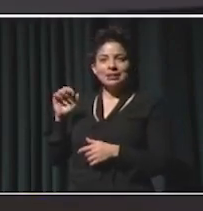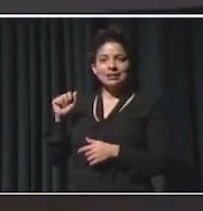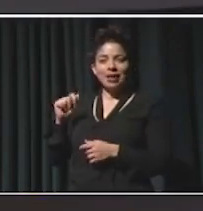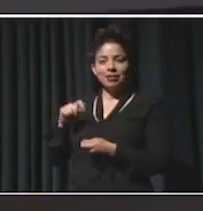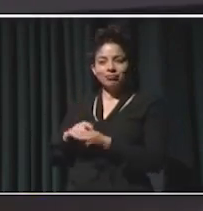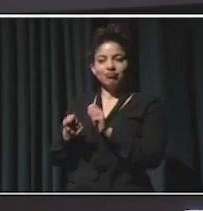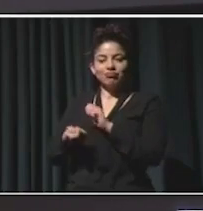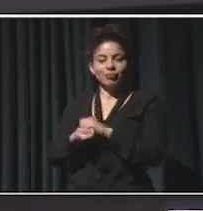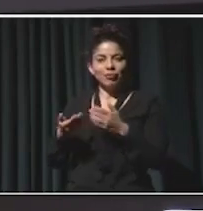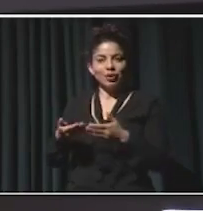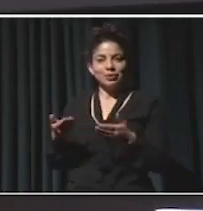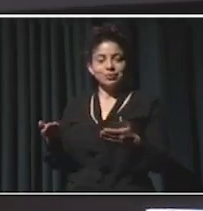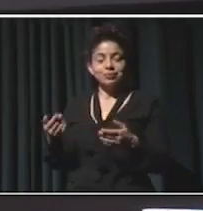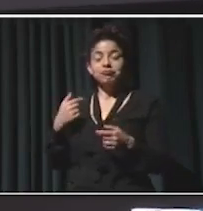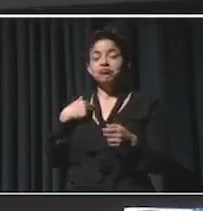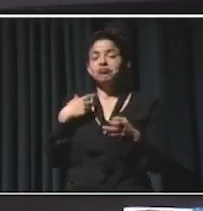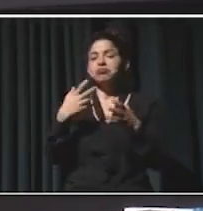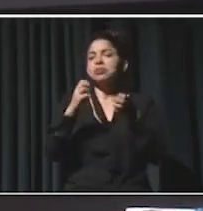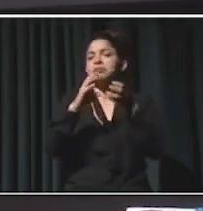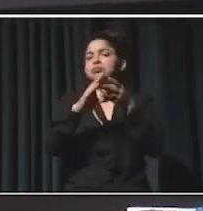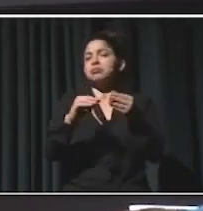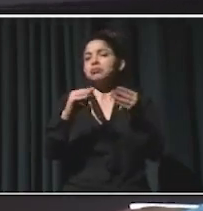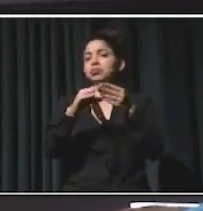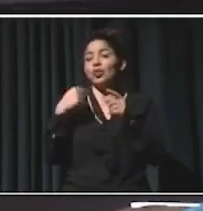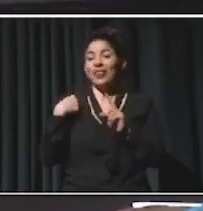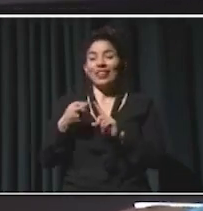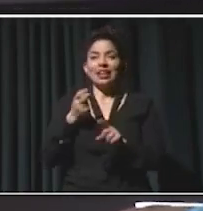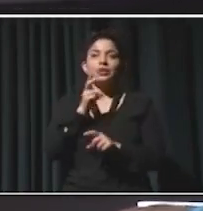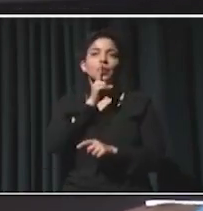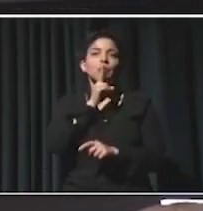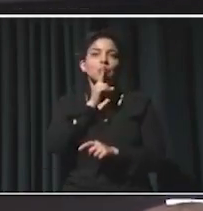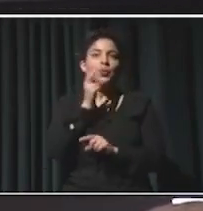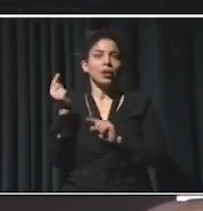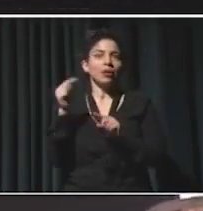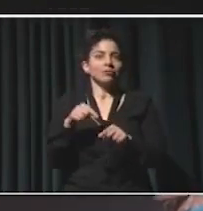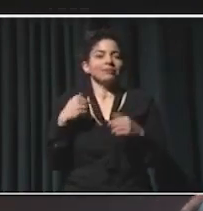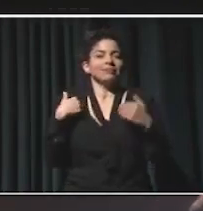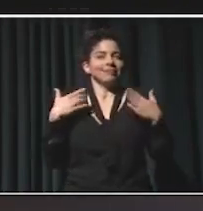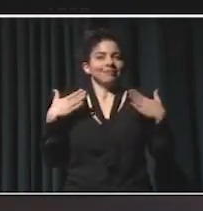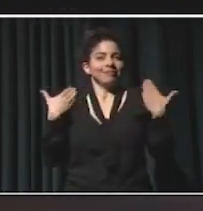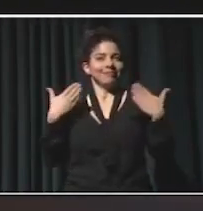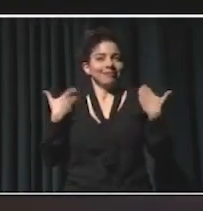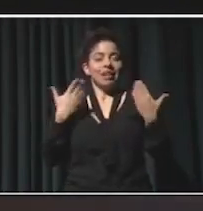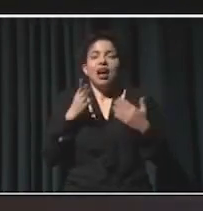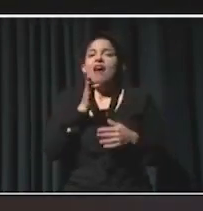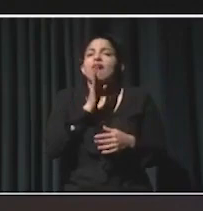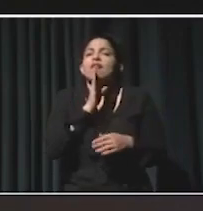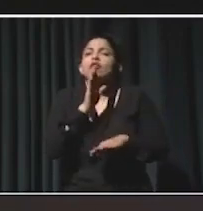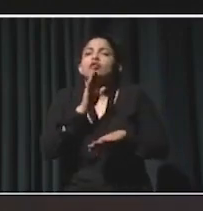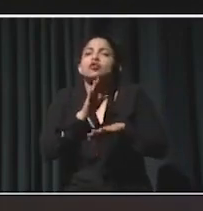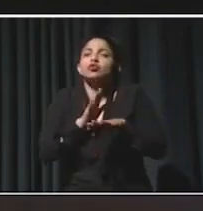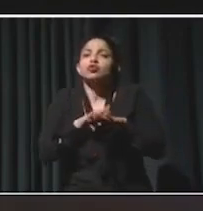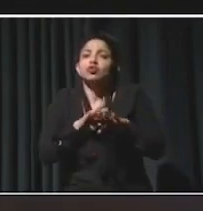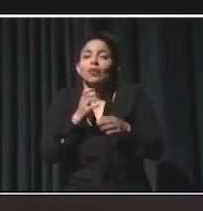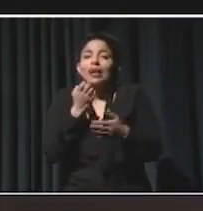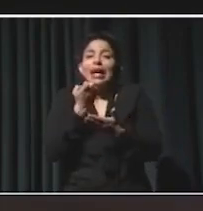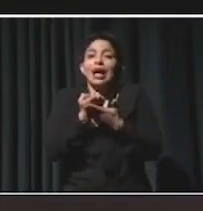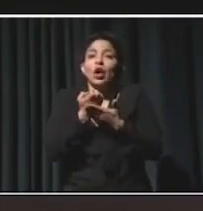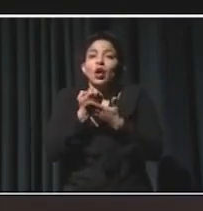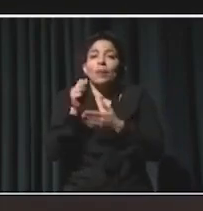Quiero compartirles hoy, he venido desde Honduras con mucha alegría, hablarles sobre resiliencia de la economía